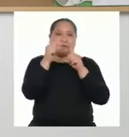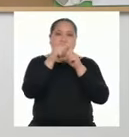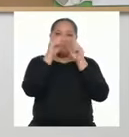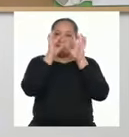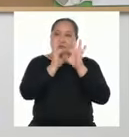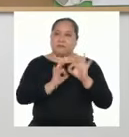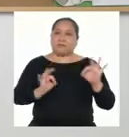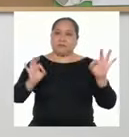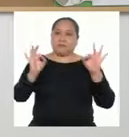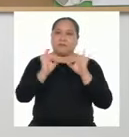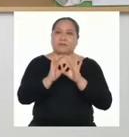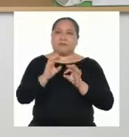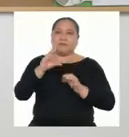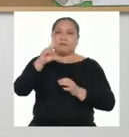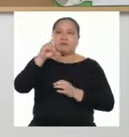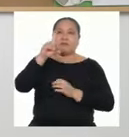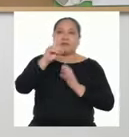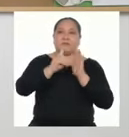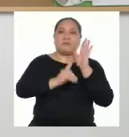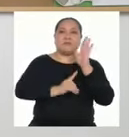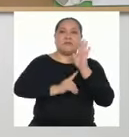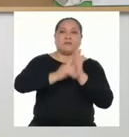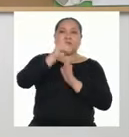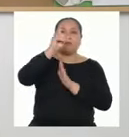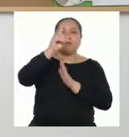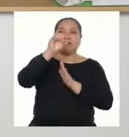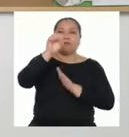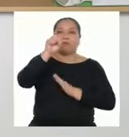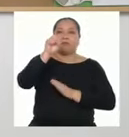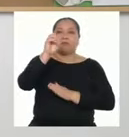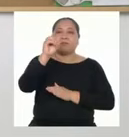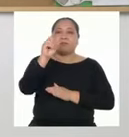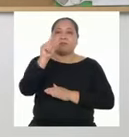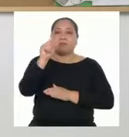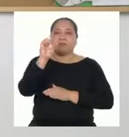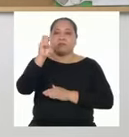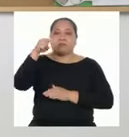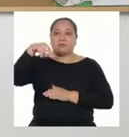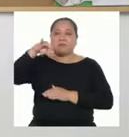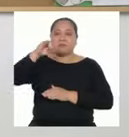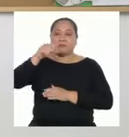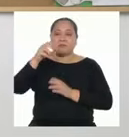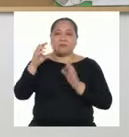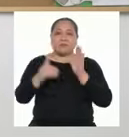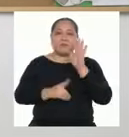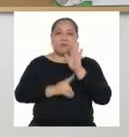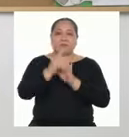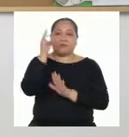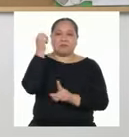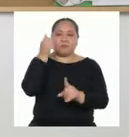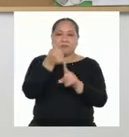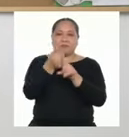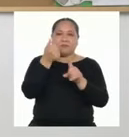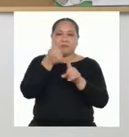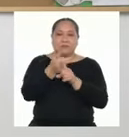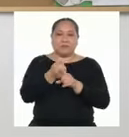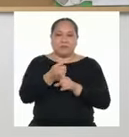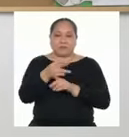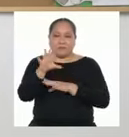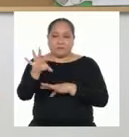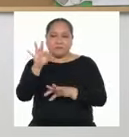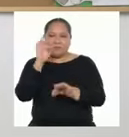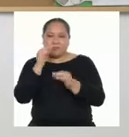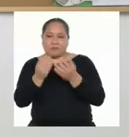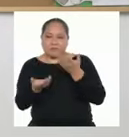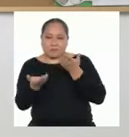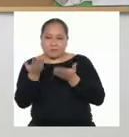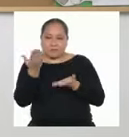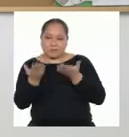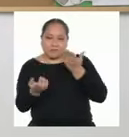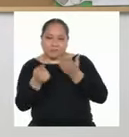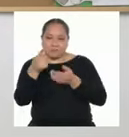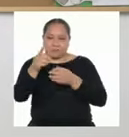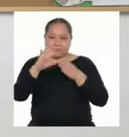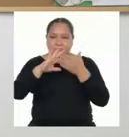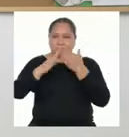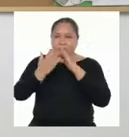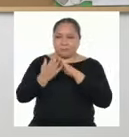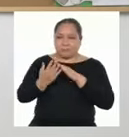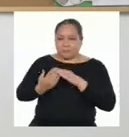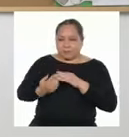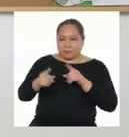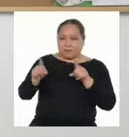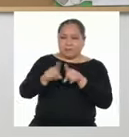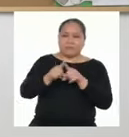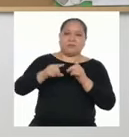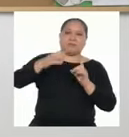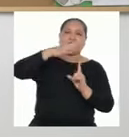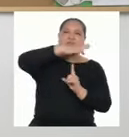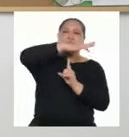clave: desarrollo sostenible, que consiste en encontrar un equilibrio entre el bienestar de la población y